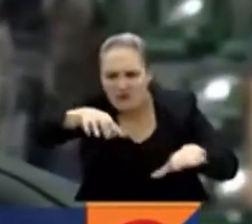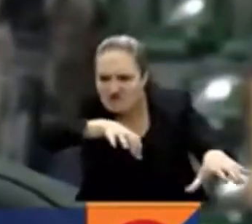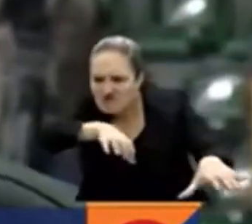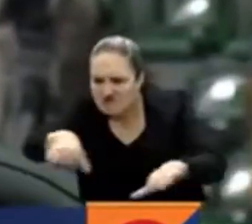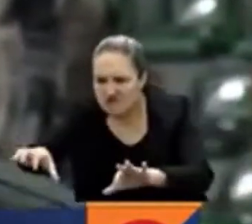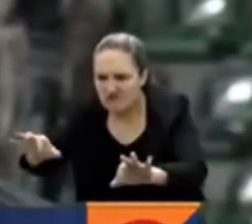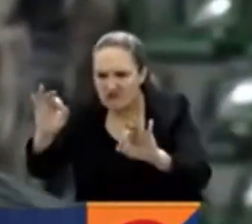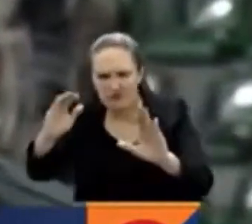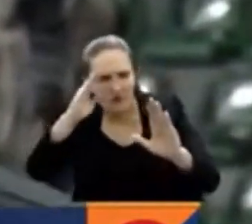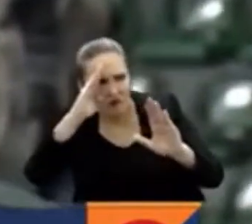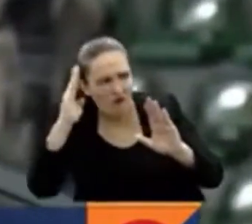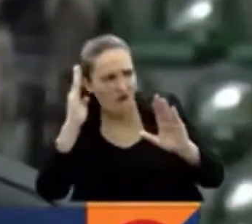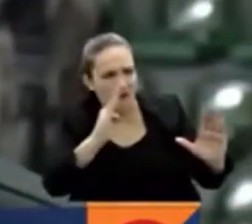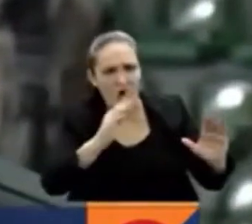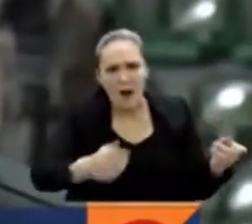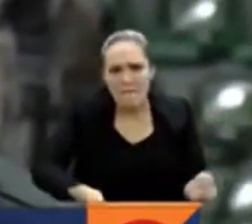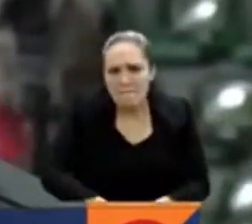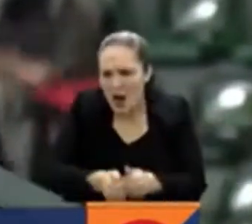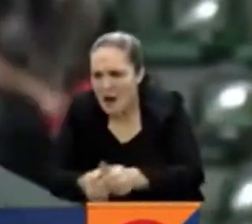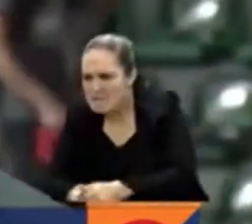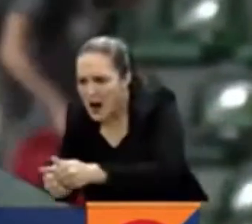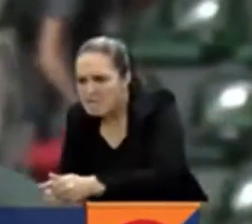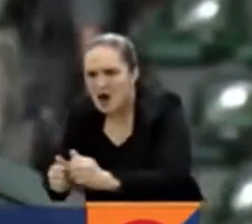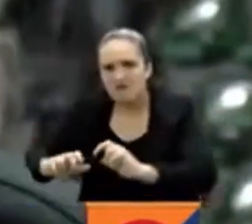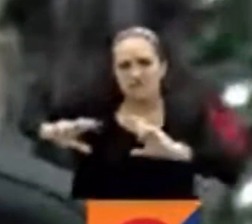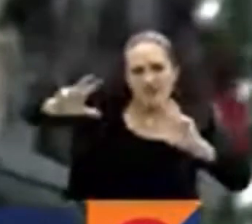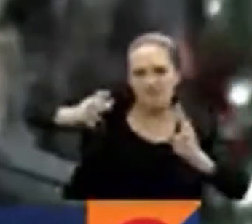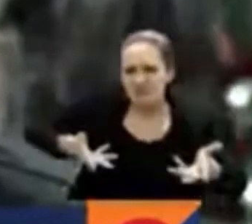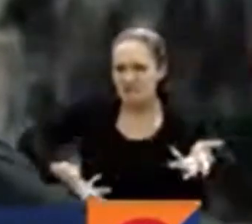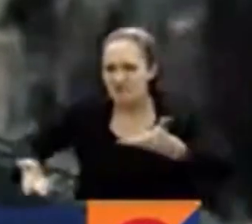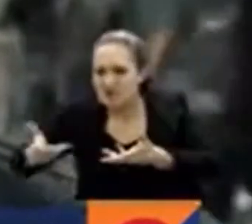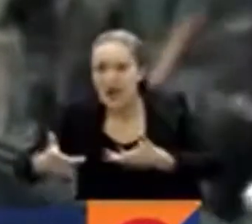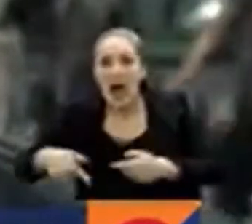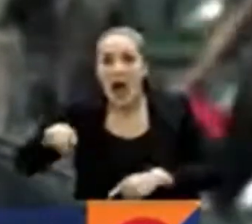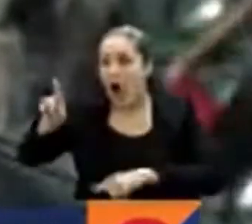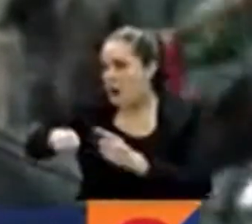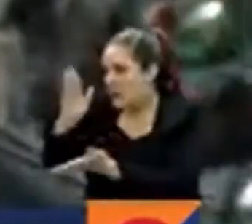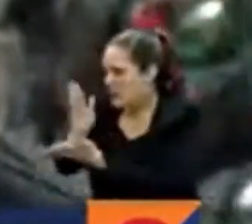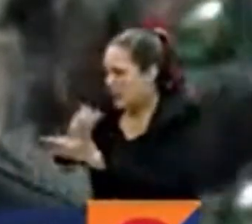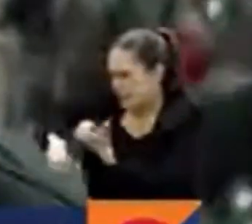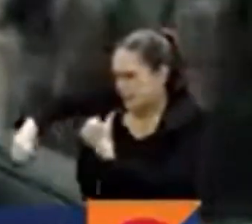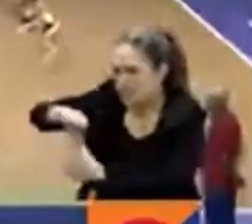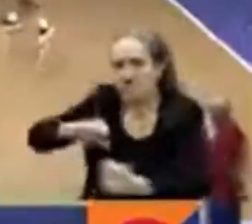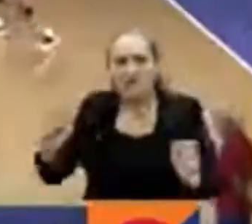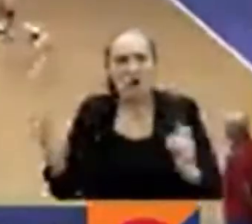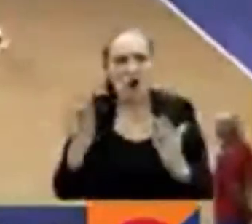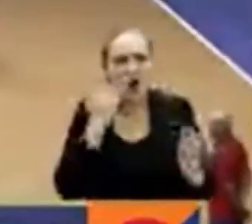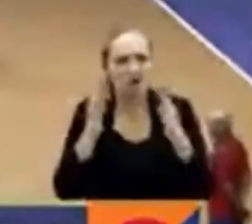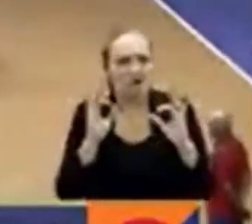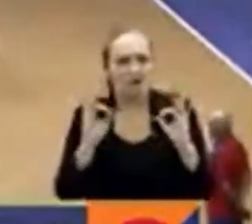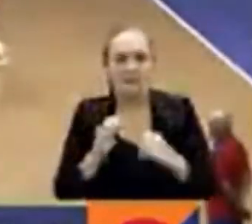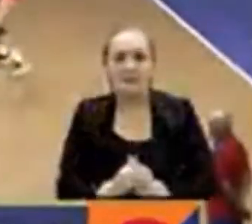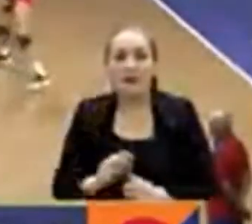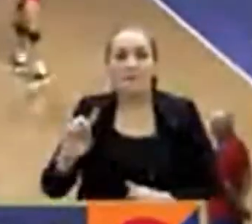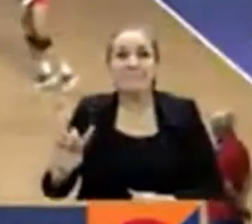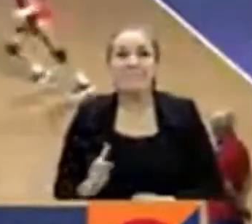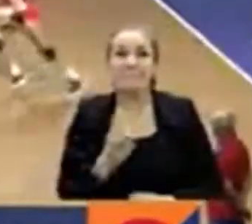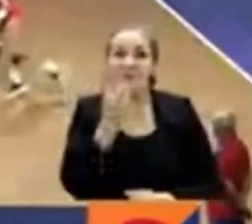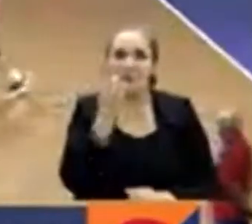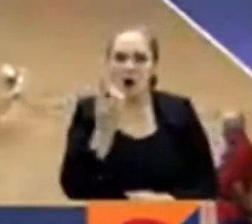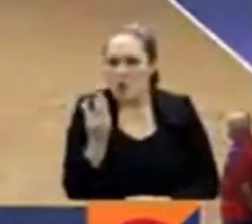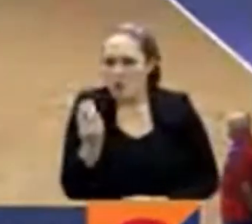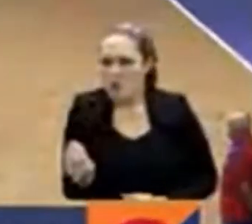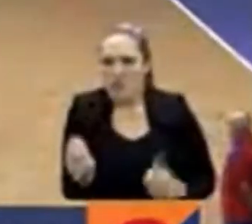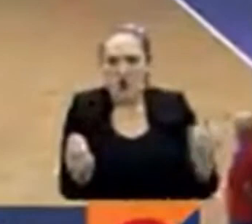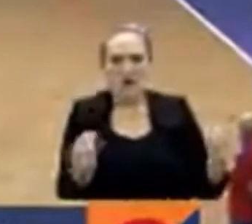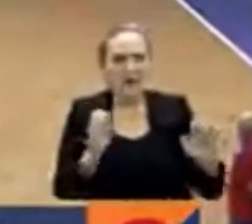trabajo, recuperando las jugadoras que necesitamos recuperar y el equipo se siente más confiante. En el primer set el equipo se defendió bien